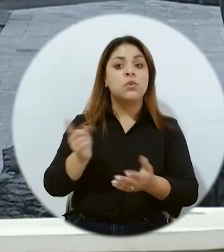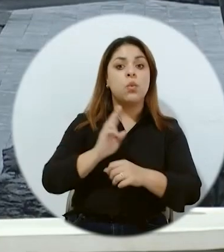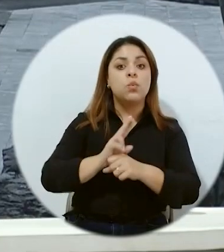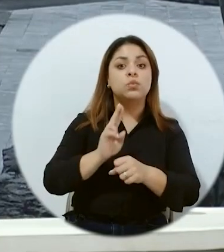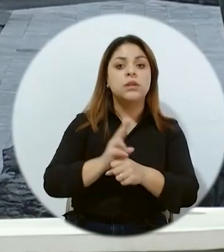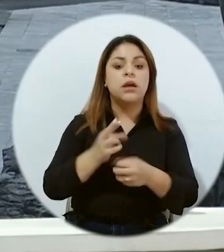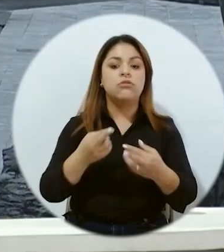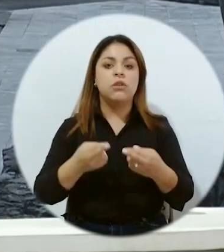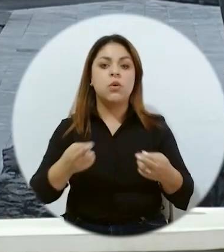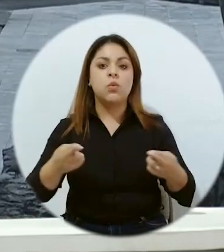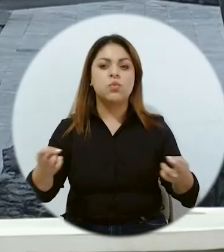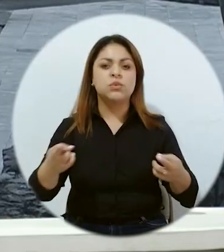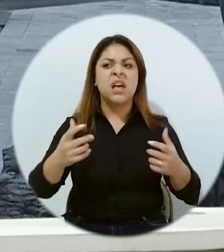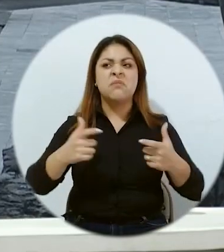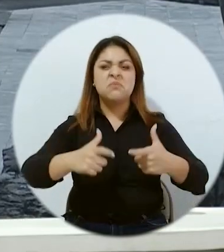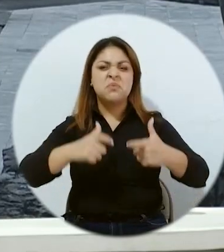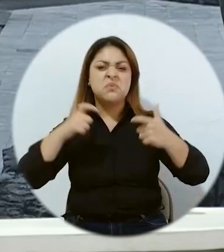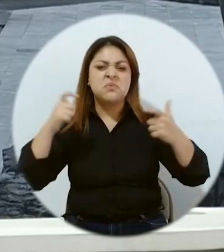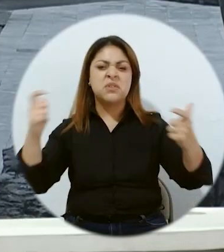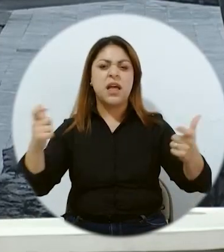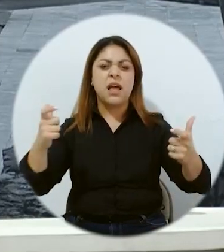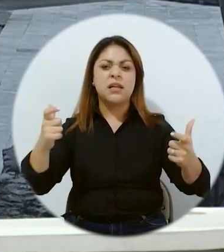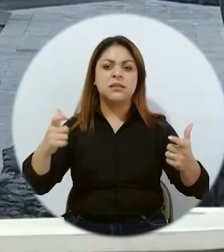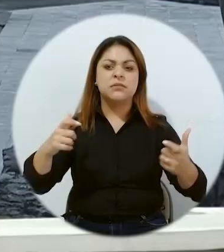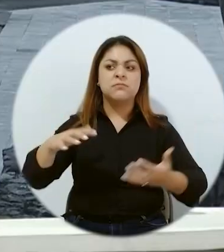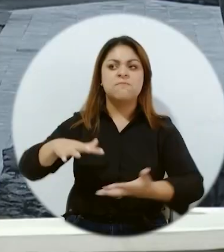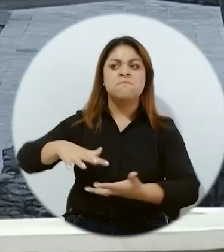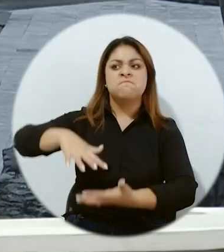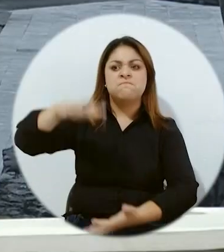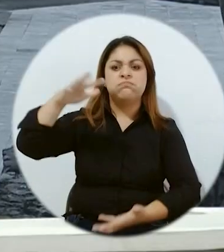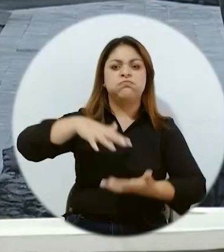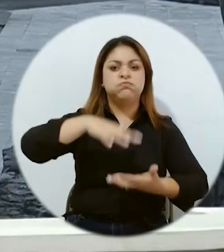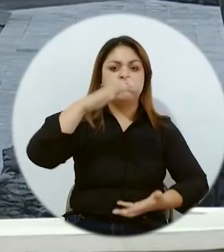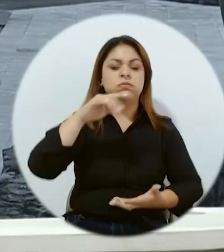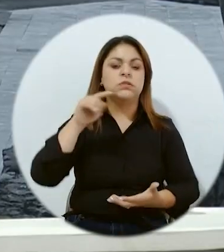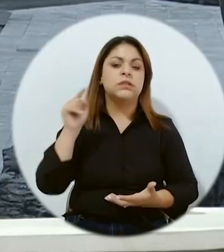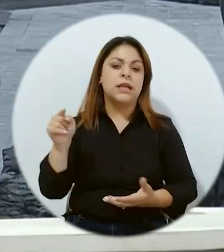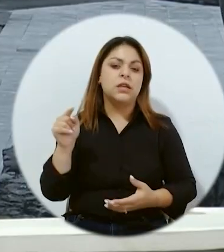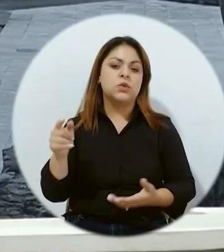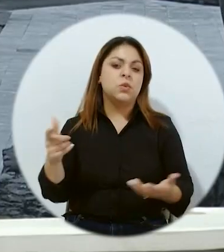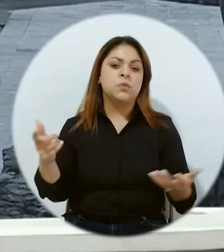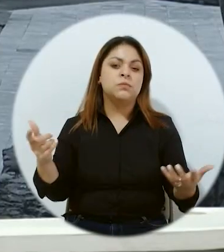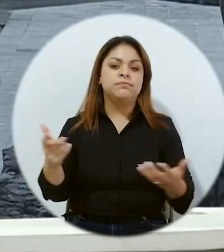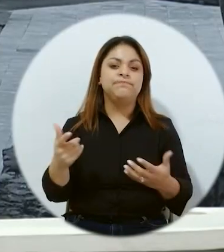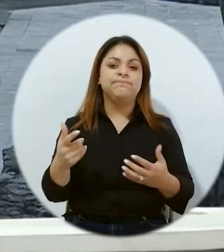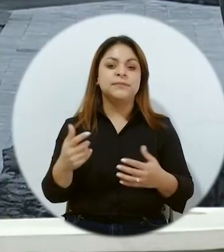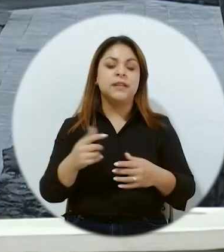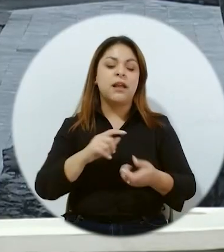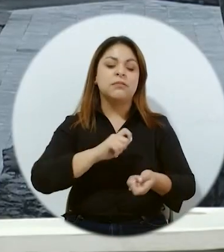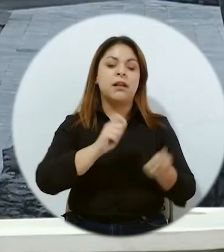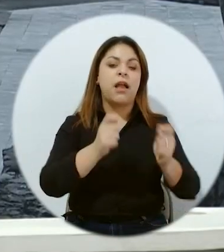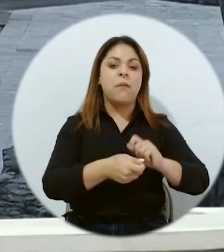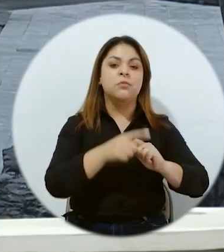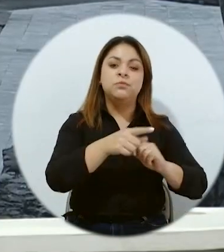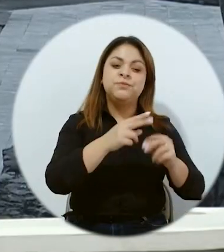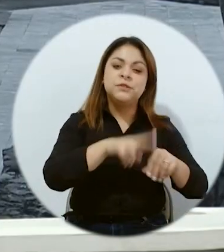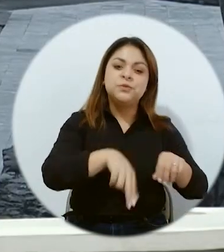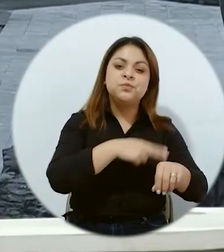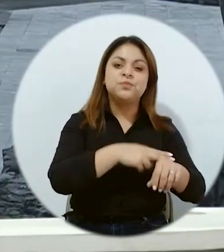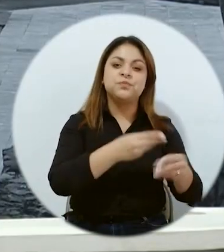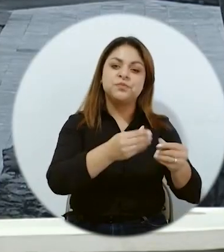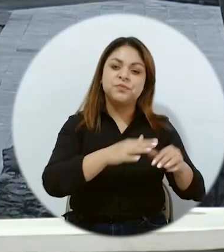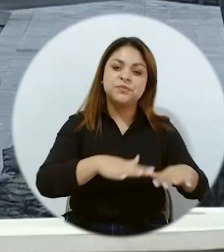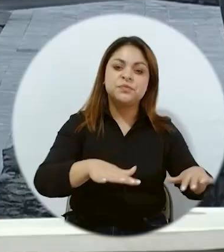a discutirlo, porque justamente la utilización de estos recursos en forma masiva obedecen a la prácticamente supresión